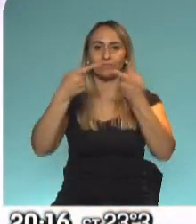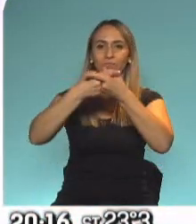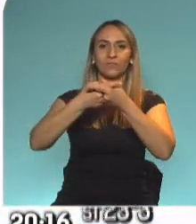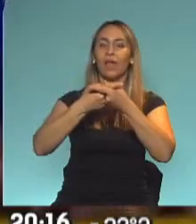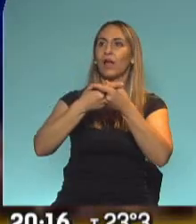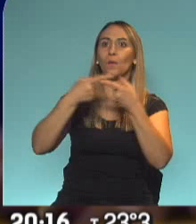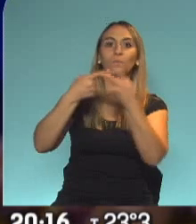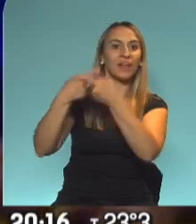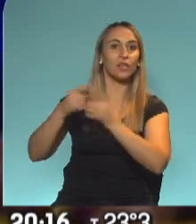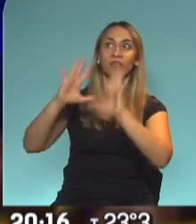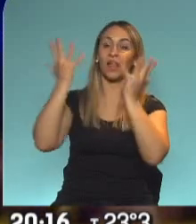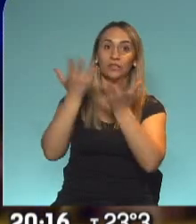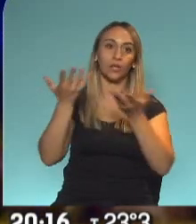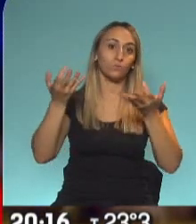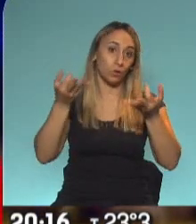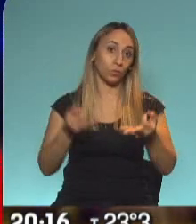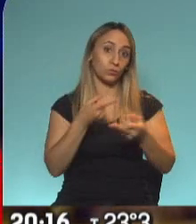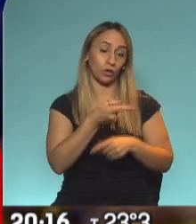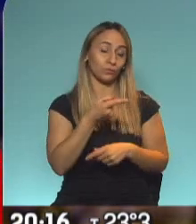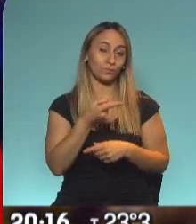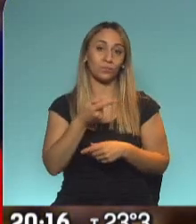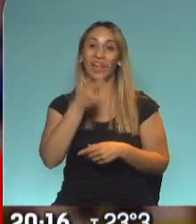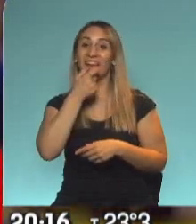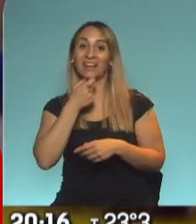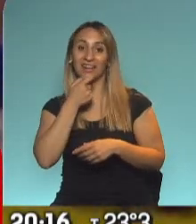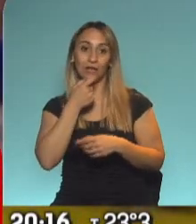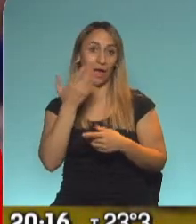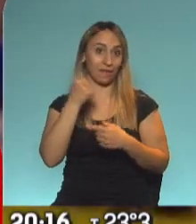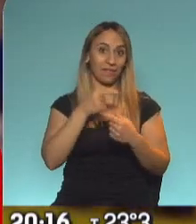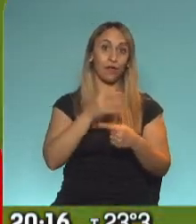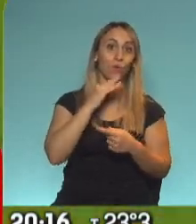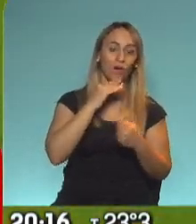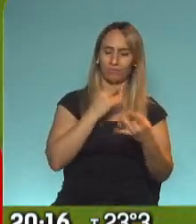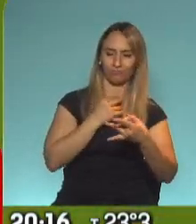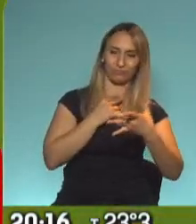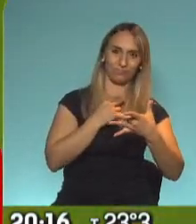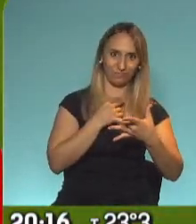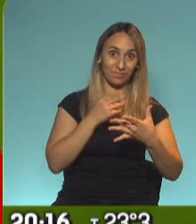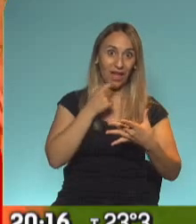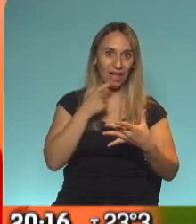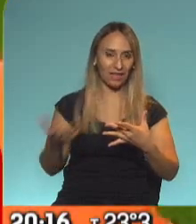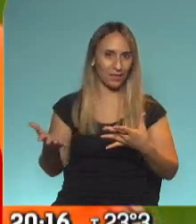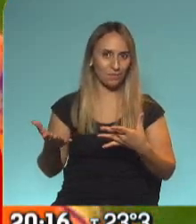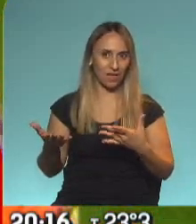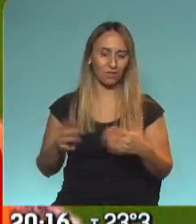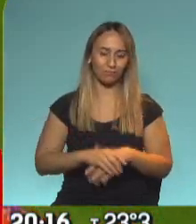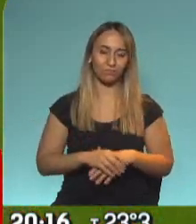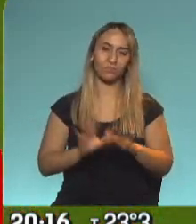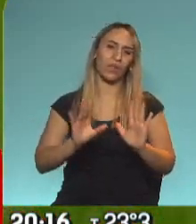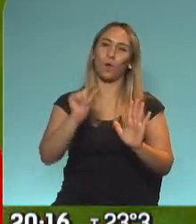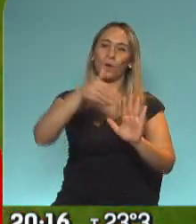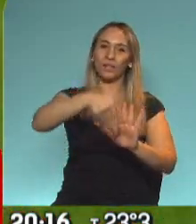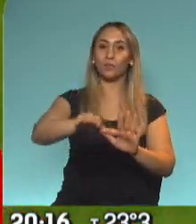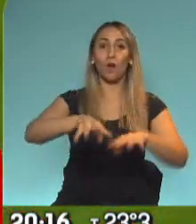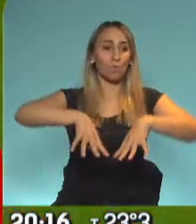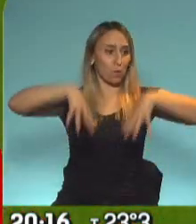Racing, bueno, fue el verdugo justamente de la academia. Se viene un ratito más, por eso, como no hay